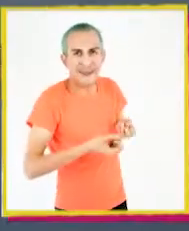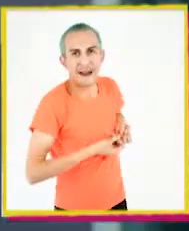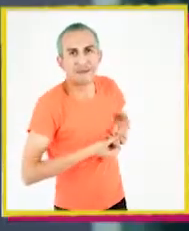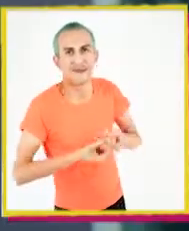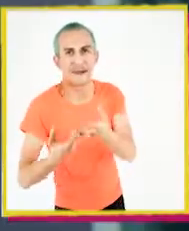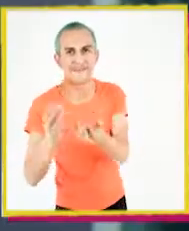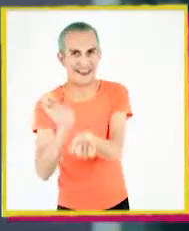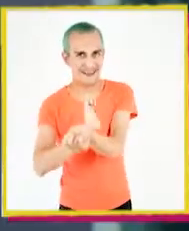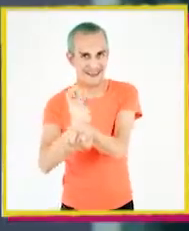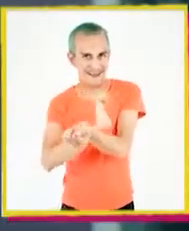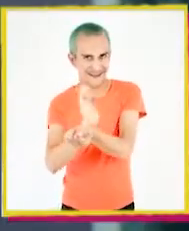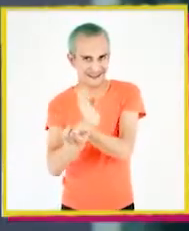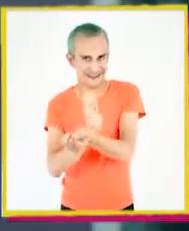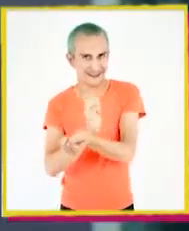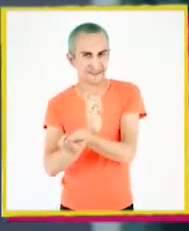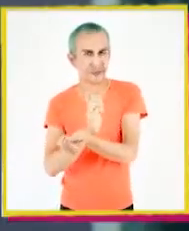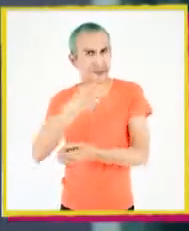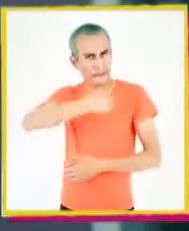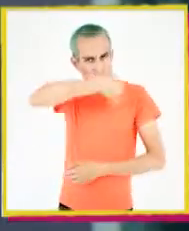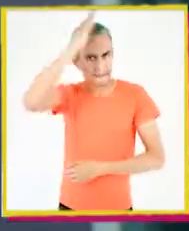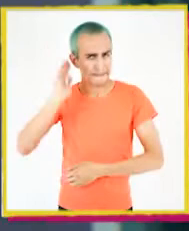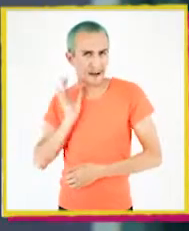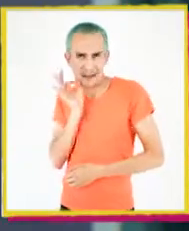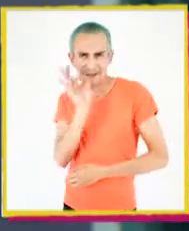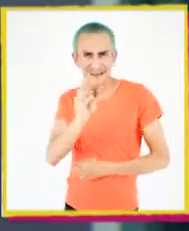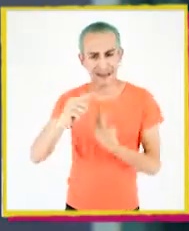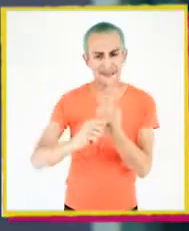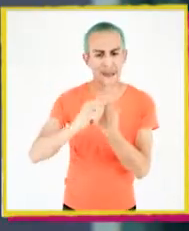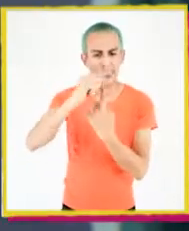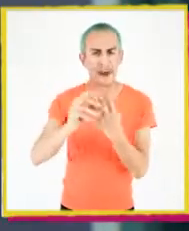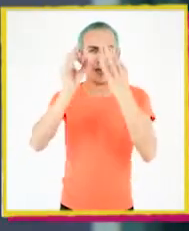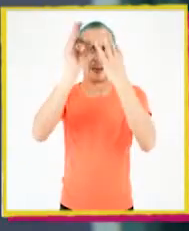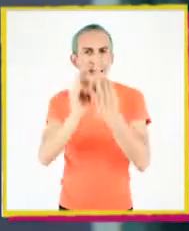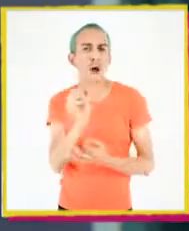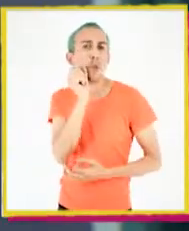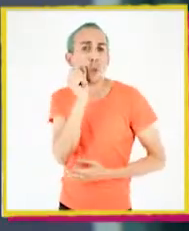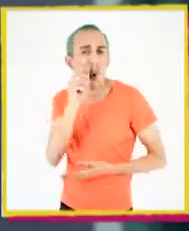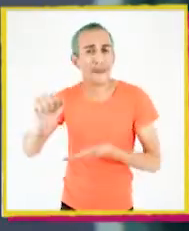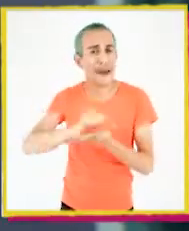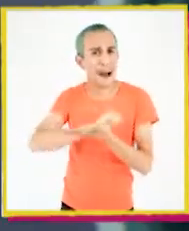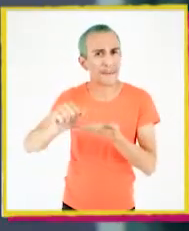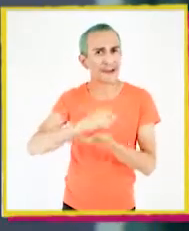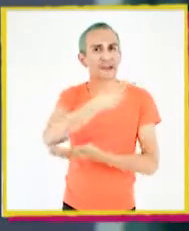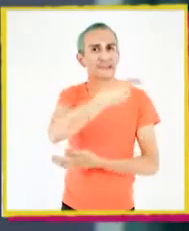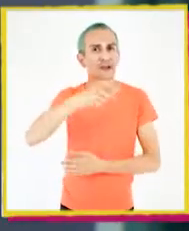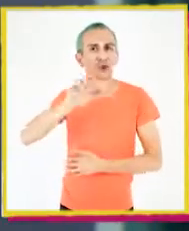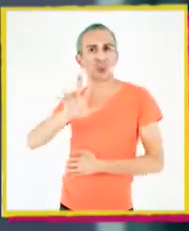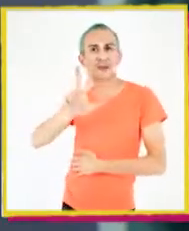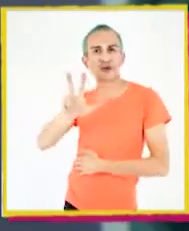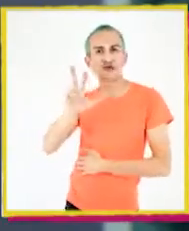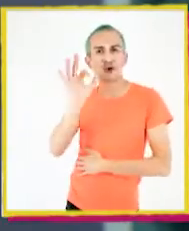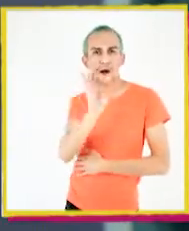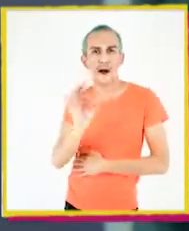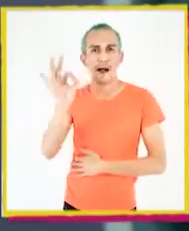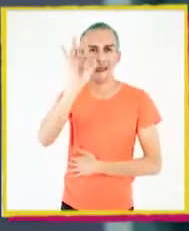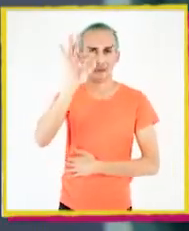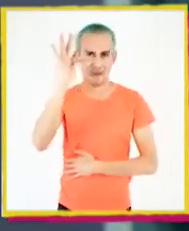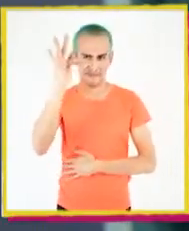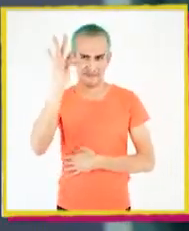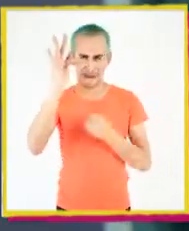energía. Entonces, Maca dice que la temperatura ideal de su plancha es 158 grados